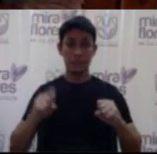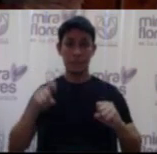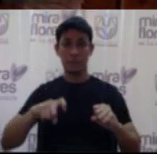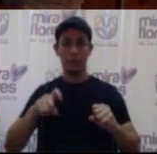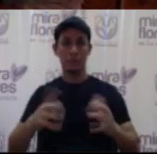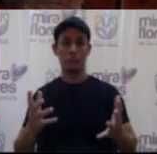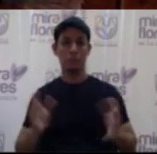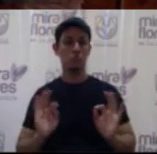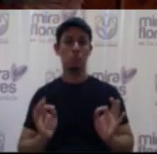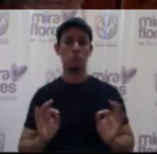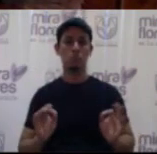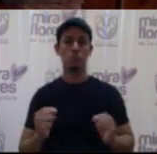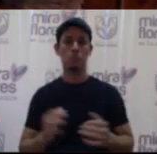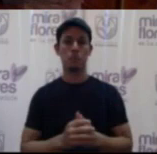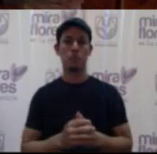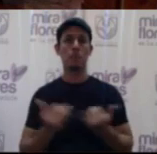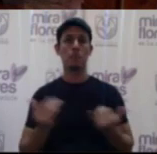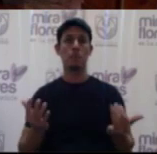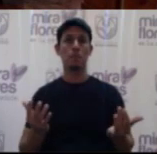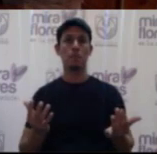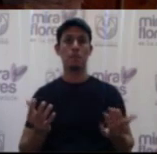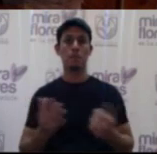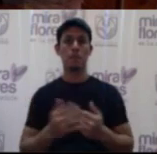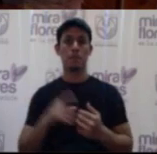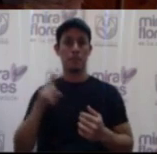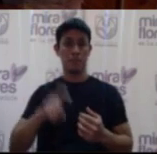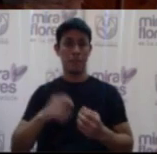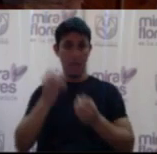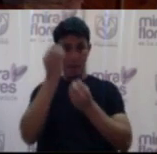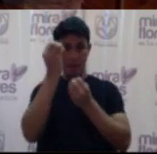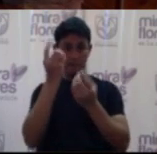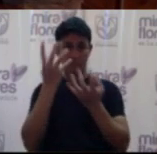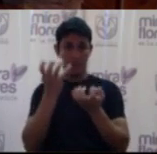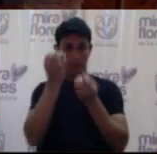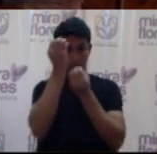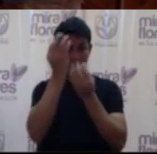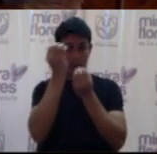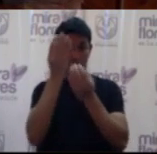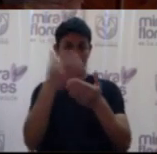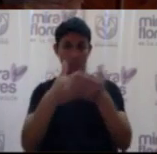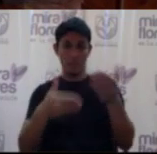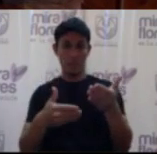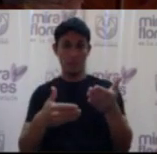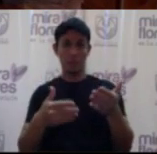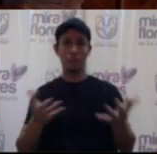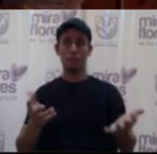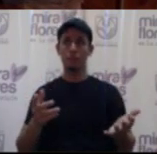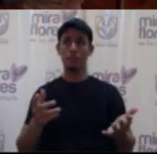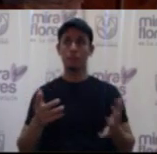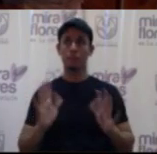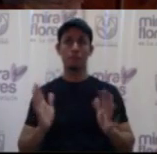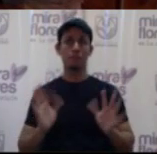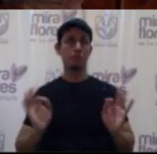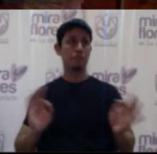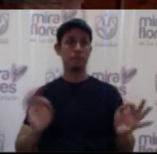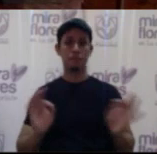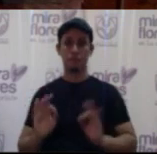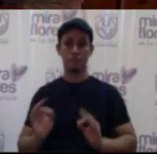y entonces ofrecemos el uso de la palabra si hubiese algún informe en mesa. No habiendo informes en